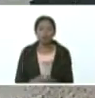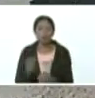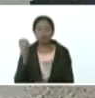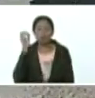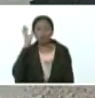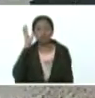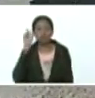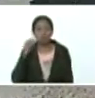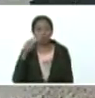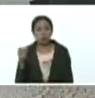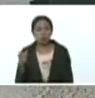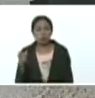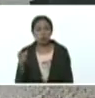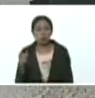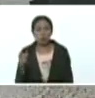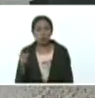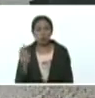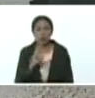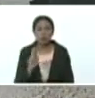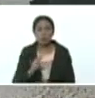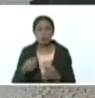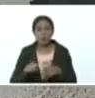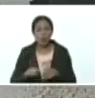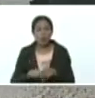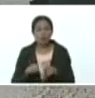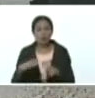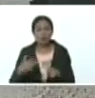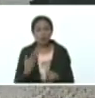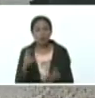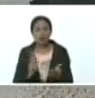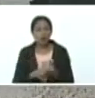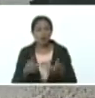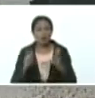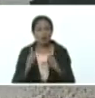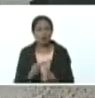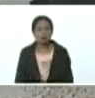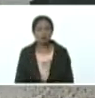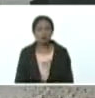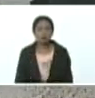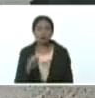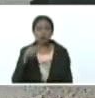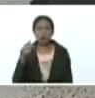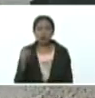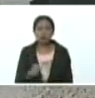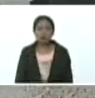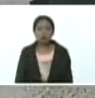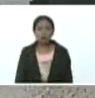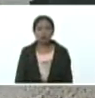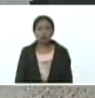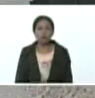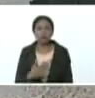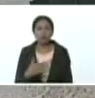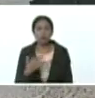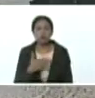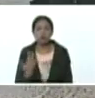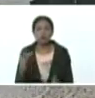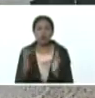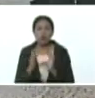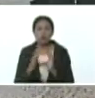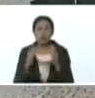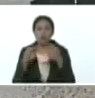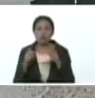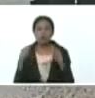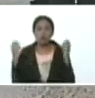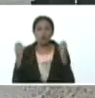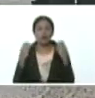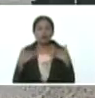inteligentes. Moderno, lo más moderno que se pueda. Aprobado. Correcto. Quiero hacer otro pase. Jornada